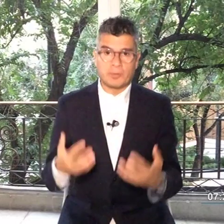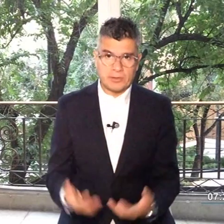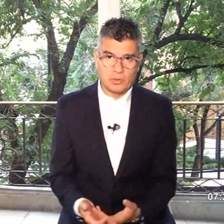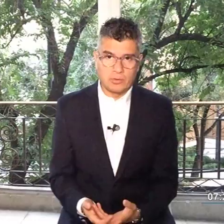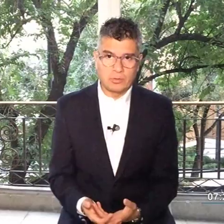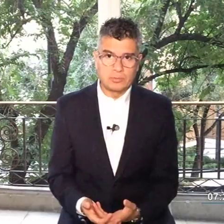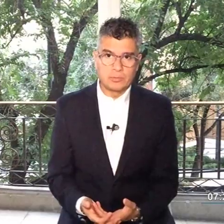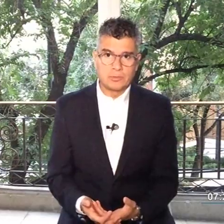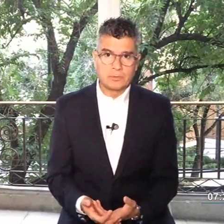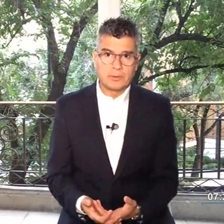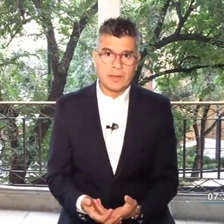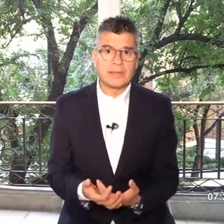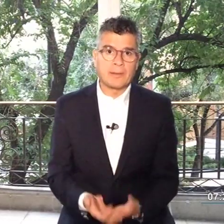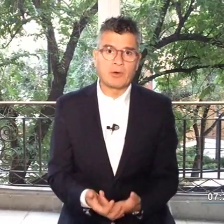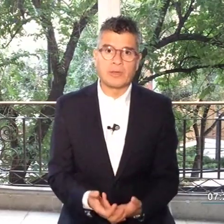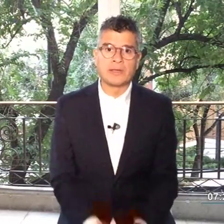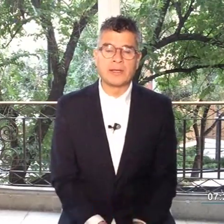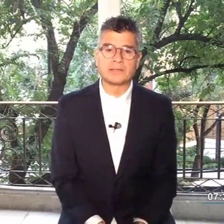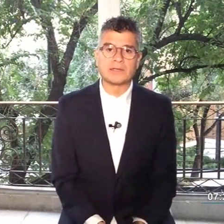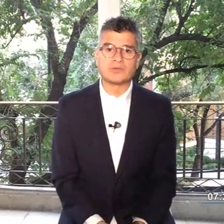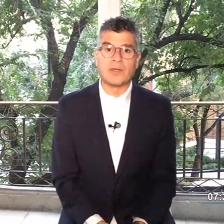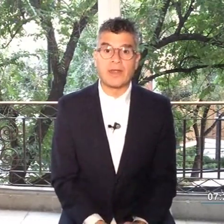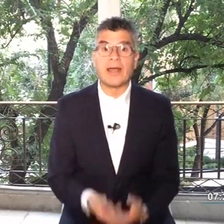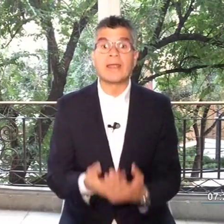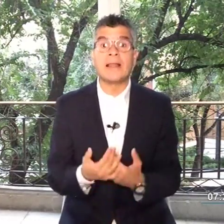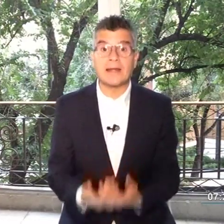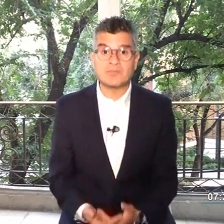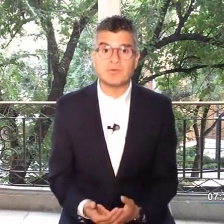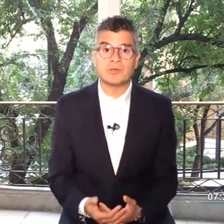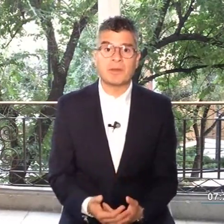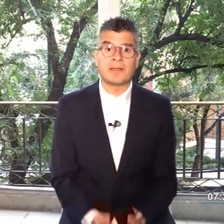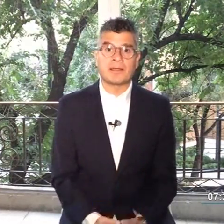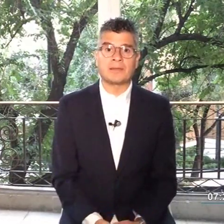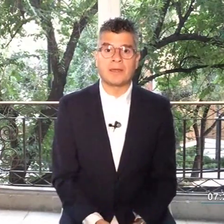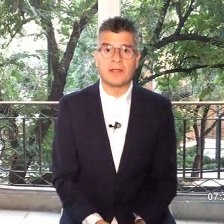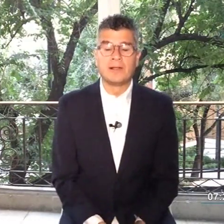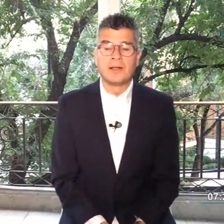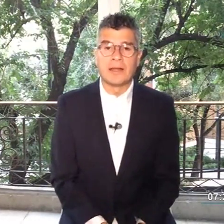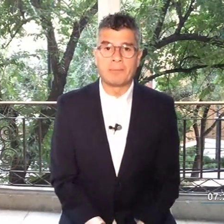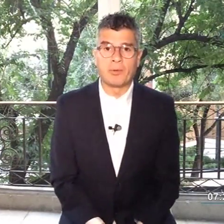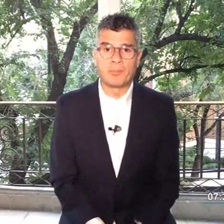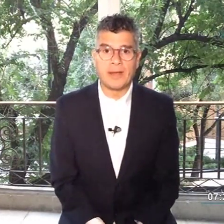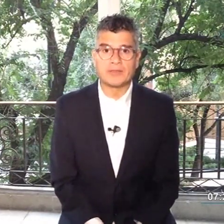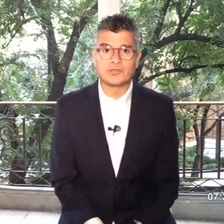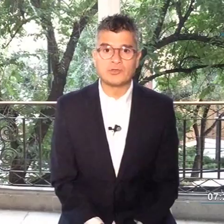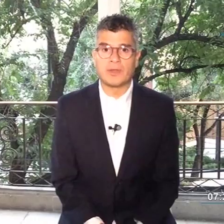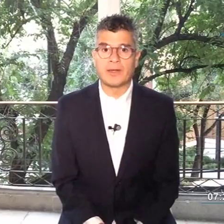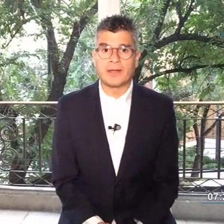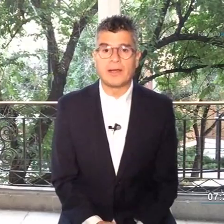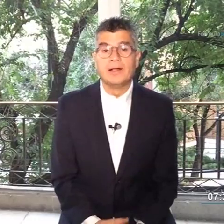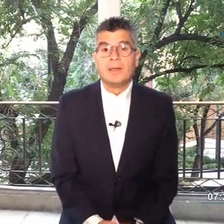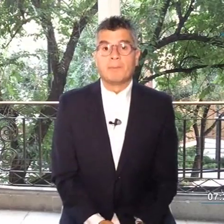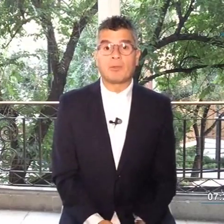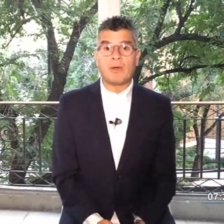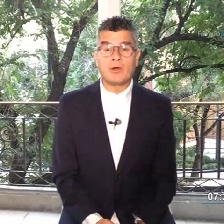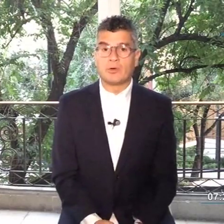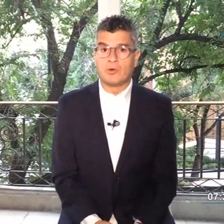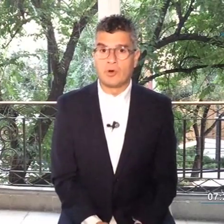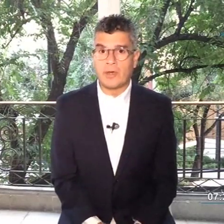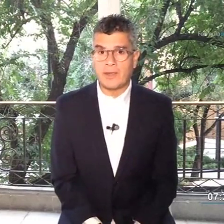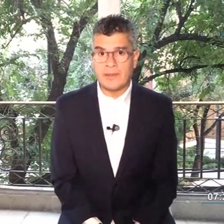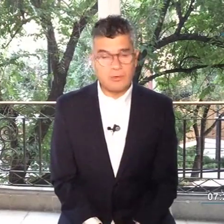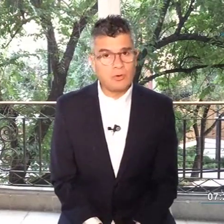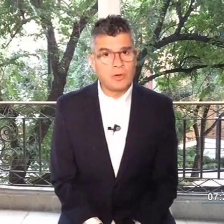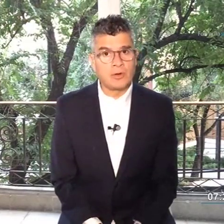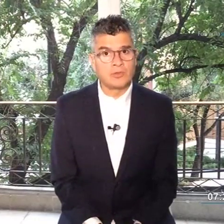Y sobre todo, el trabajo que tiene que hacer la ciudadanía y la responsabilidad que tiene la propia ciudadanía. Pero bueno,